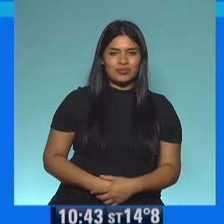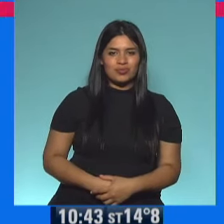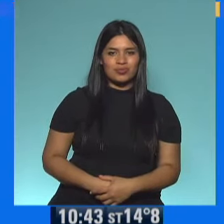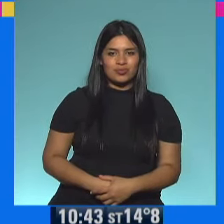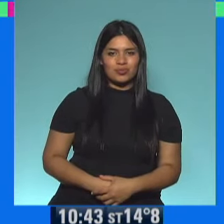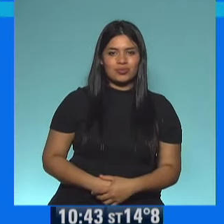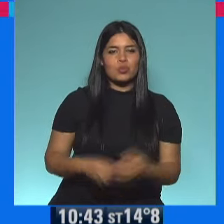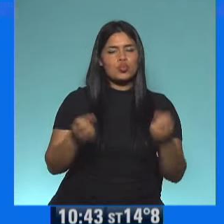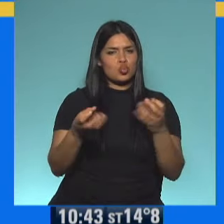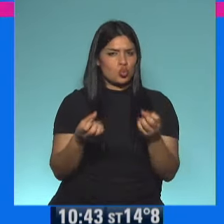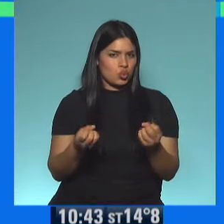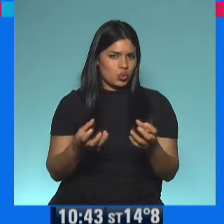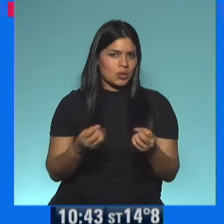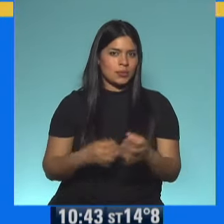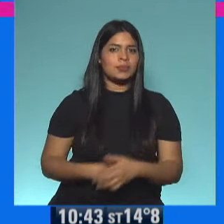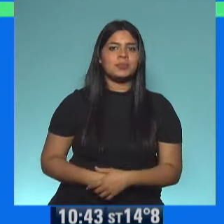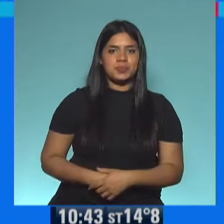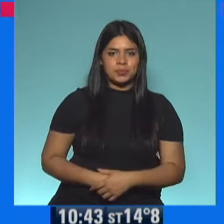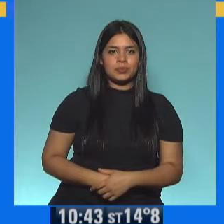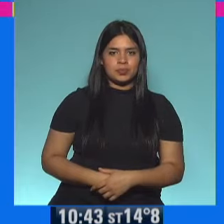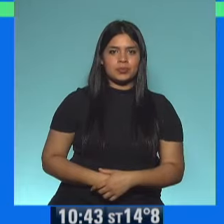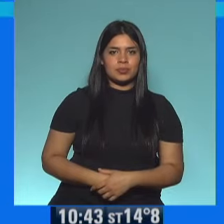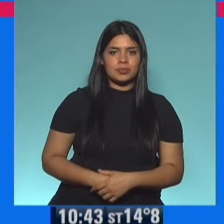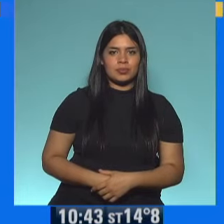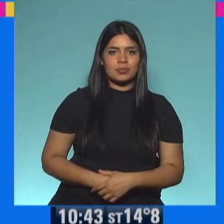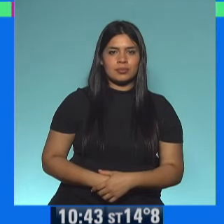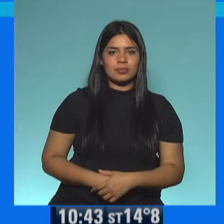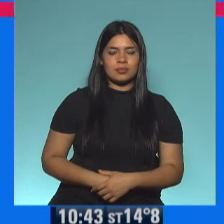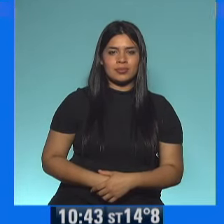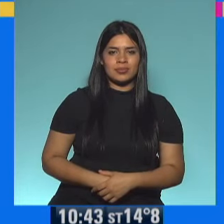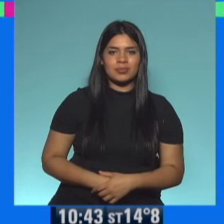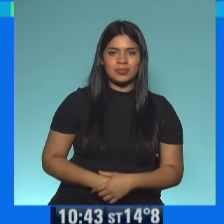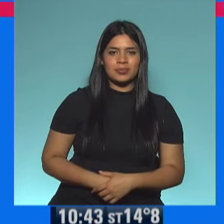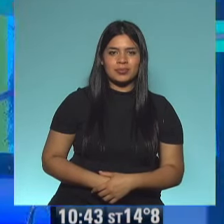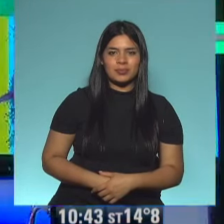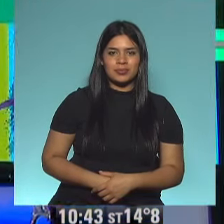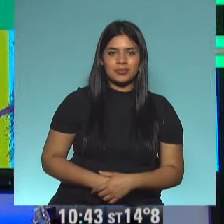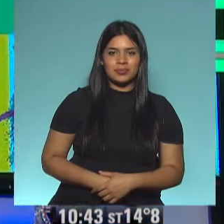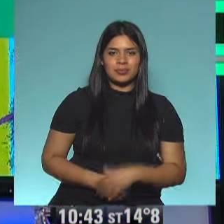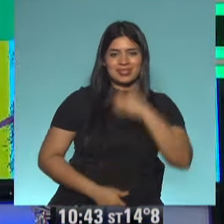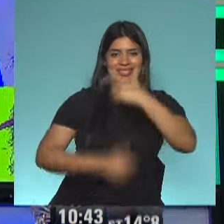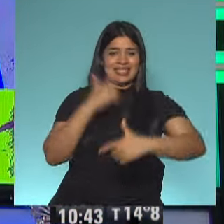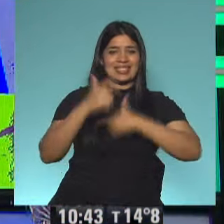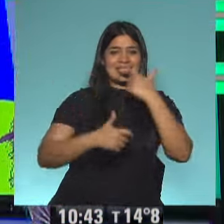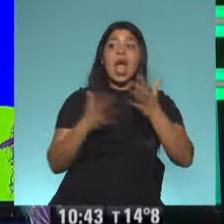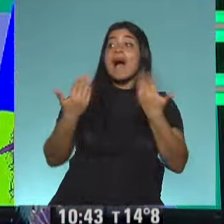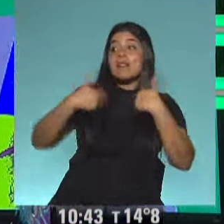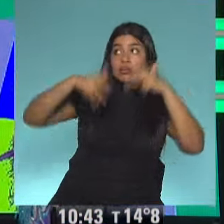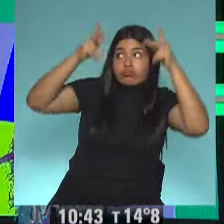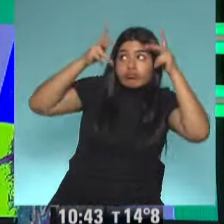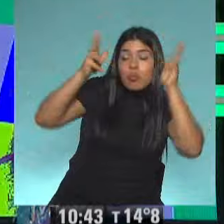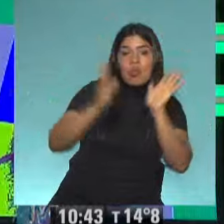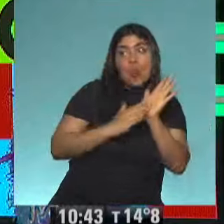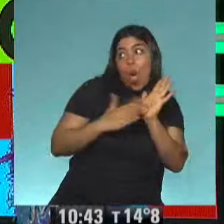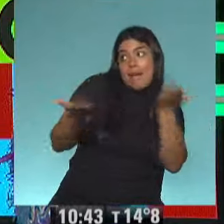Ahí está. Preparada para la clase de música. Ahora me quedé con el tocado en la mano. Ay, gracias. Entonces. A ver cómo me queda. Te queda hermoso.